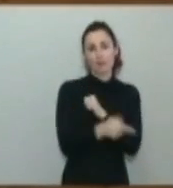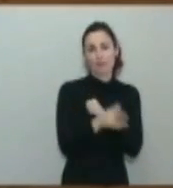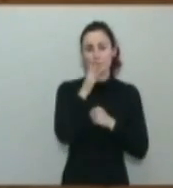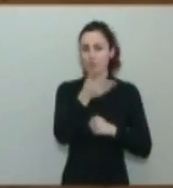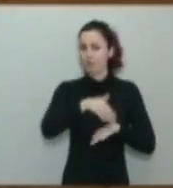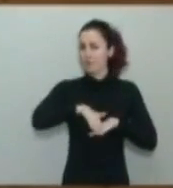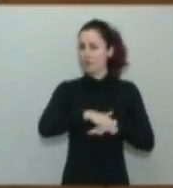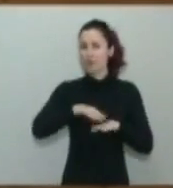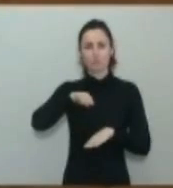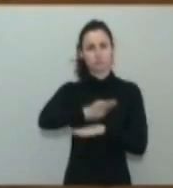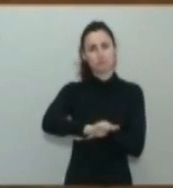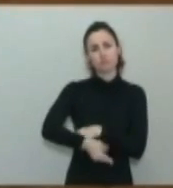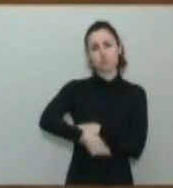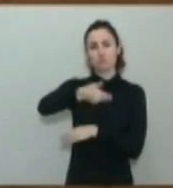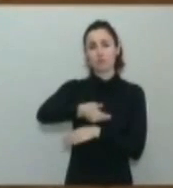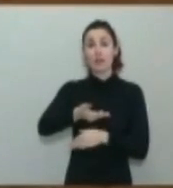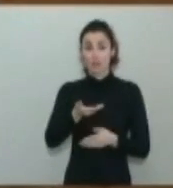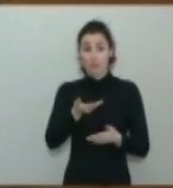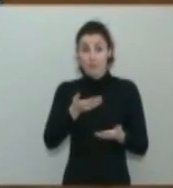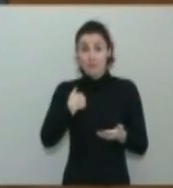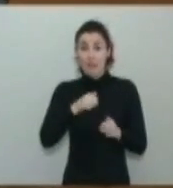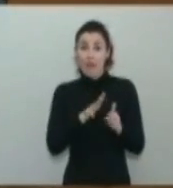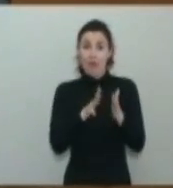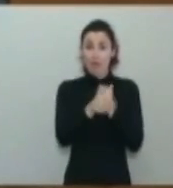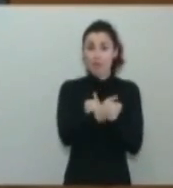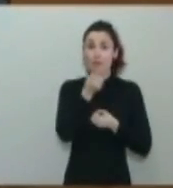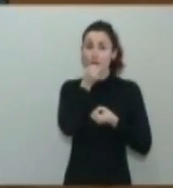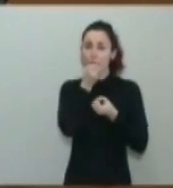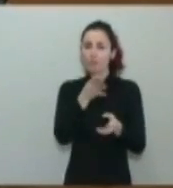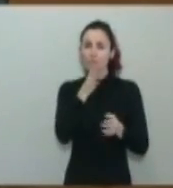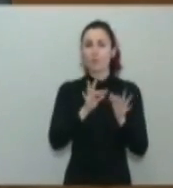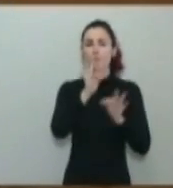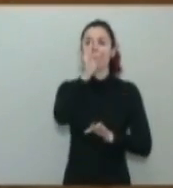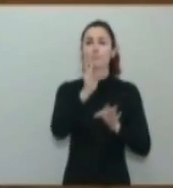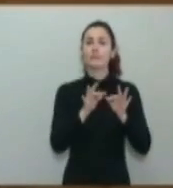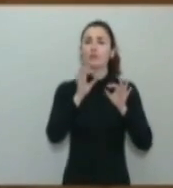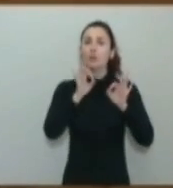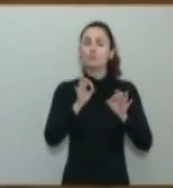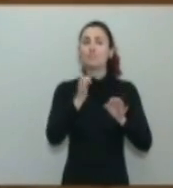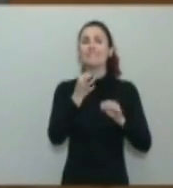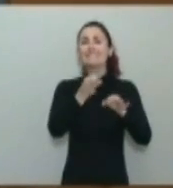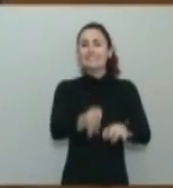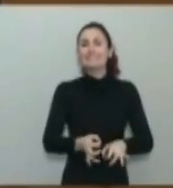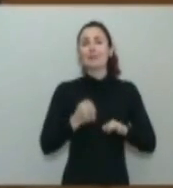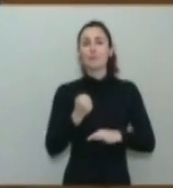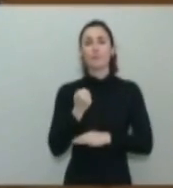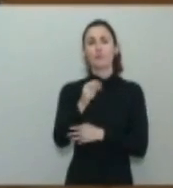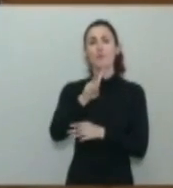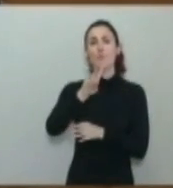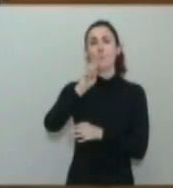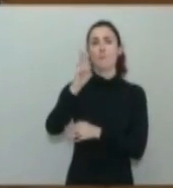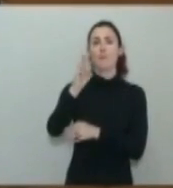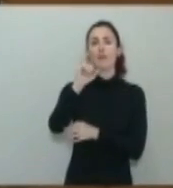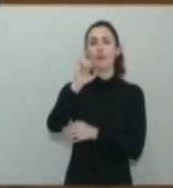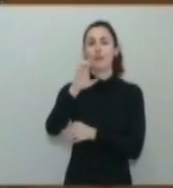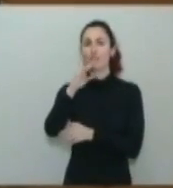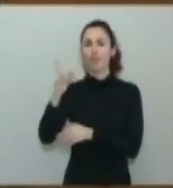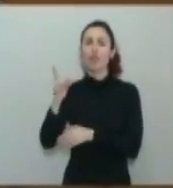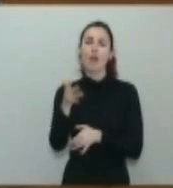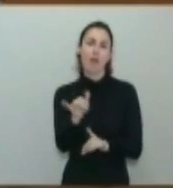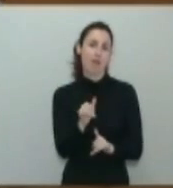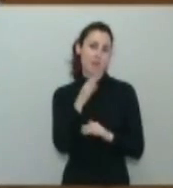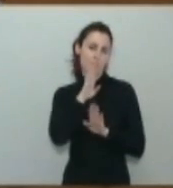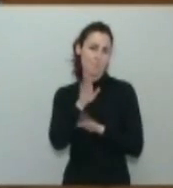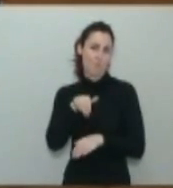son fundamentales. Y en este sentido ya adelanto que para esas medidas encontrarán siempre el apoyo de UPyD.